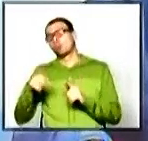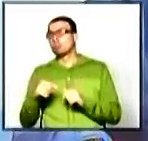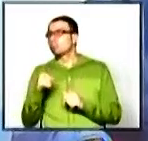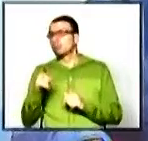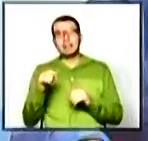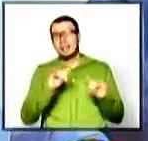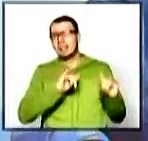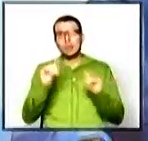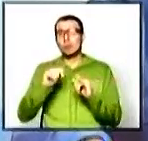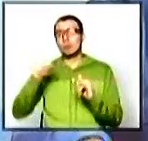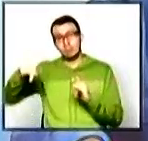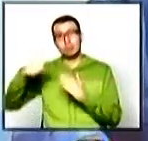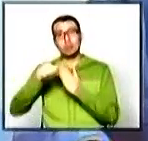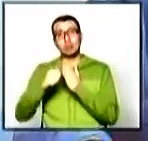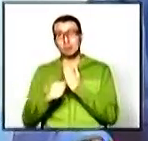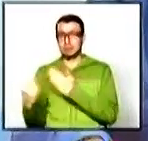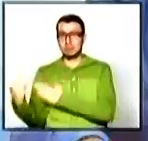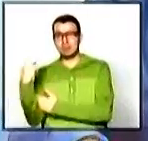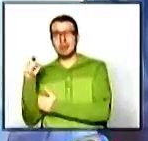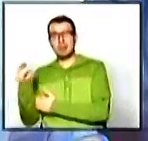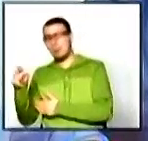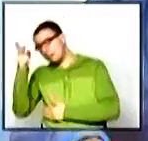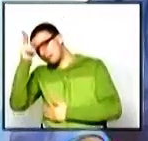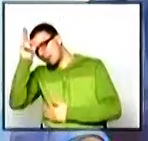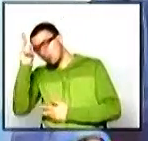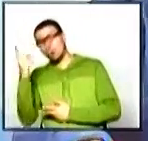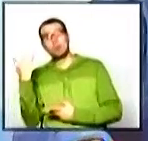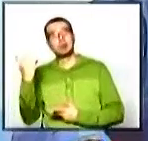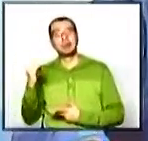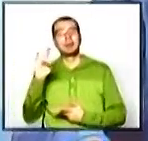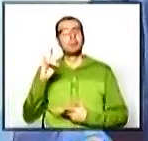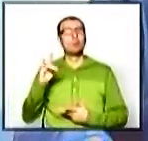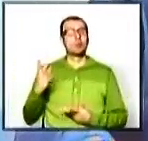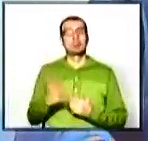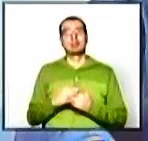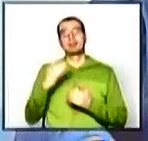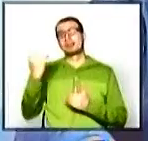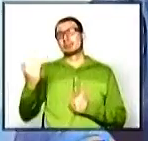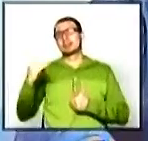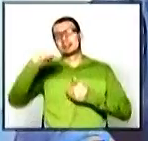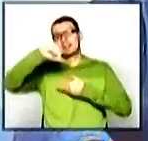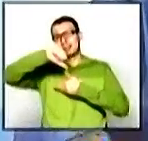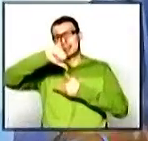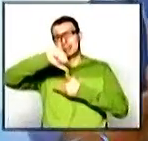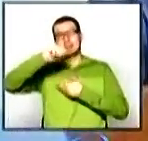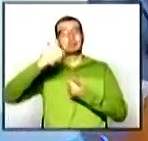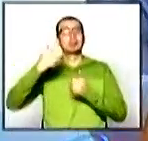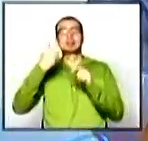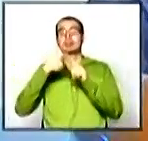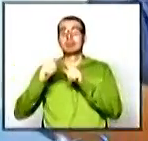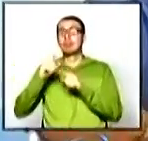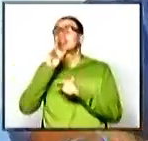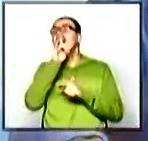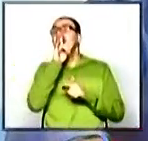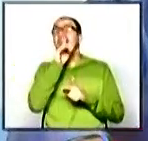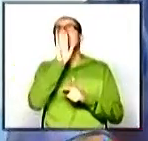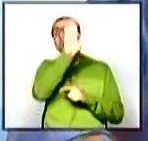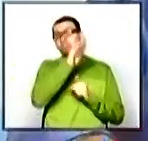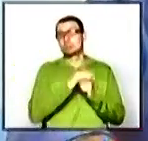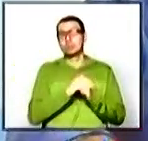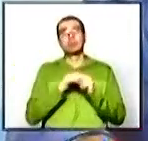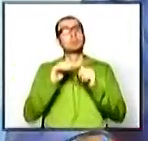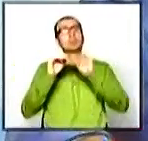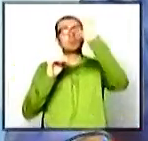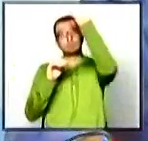tipo de programas para Perú, para Bolivia, para Centroamérica, para Estados Unidos. Pero estamos hablando del occidente.